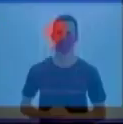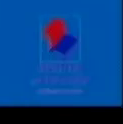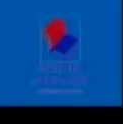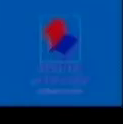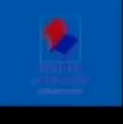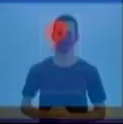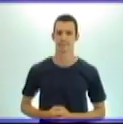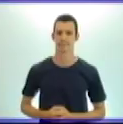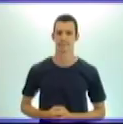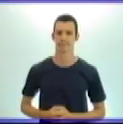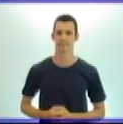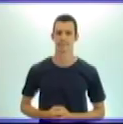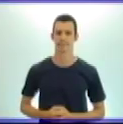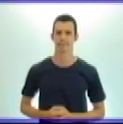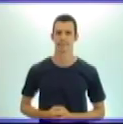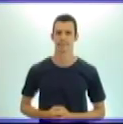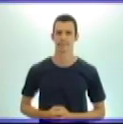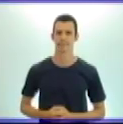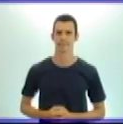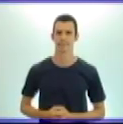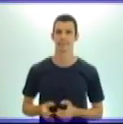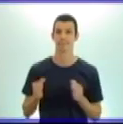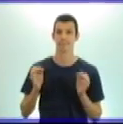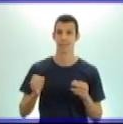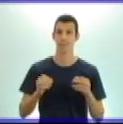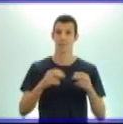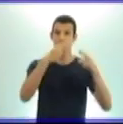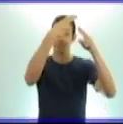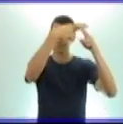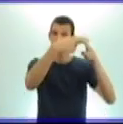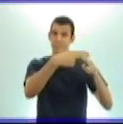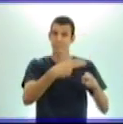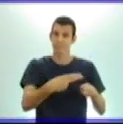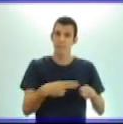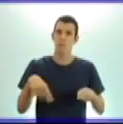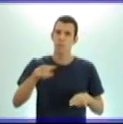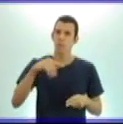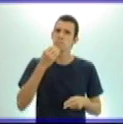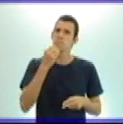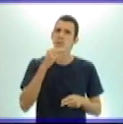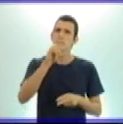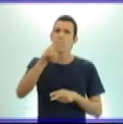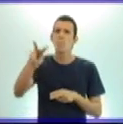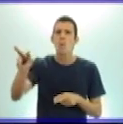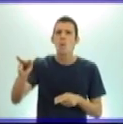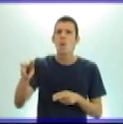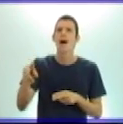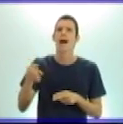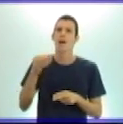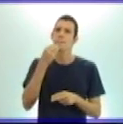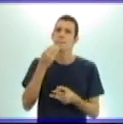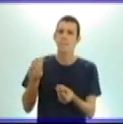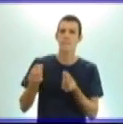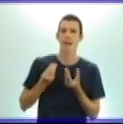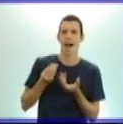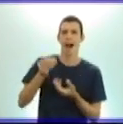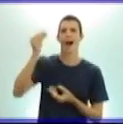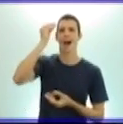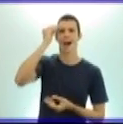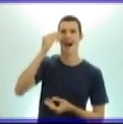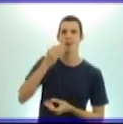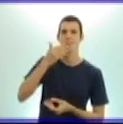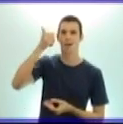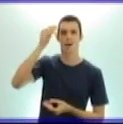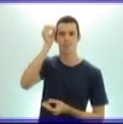Estos medios les facilitarán apropiarse de estos contenidos y están resumidos en